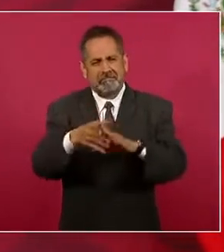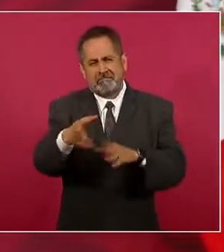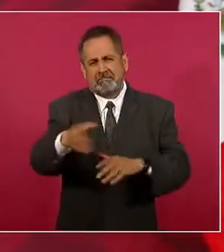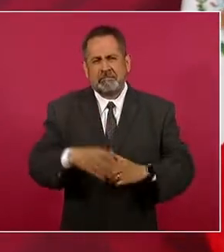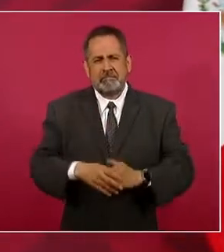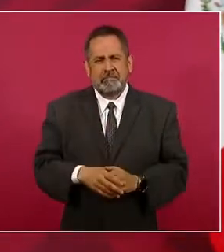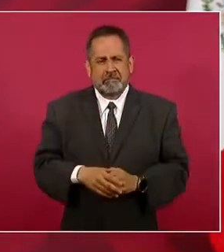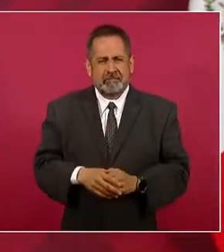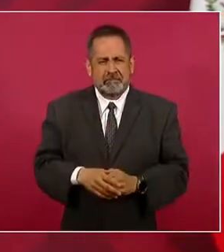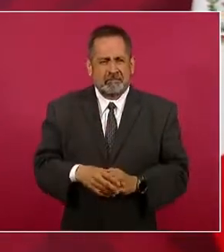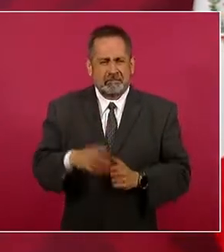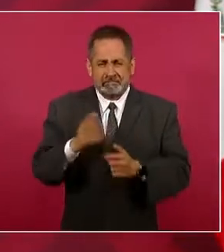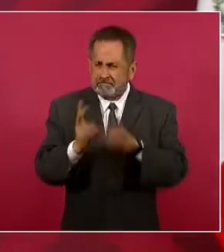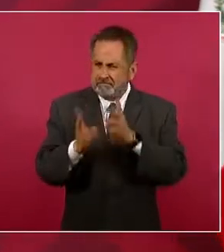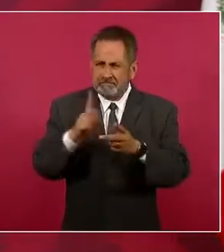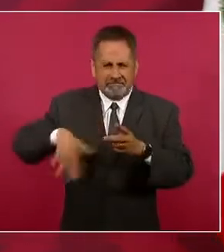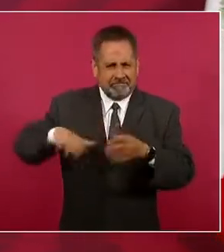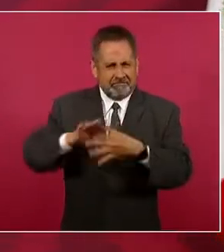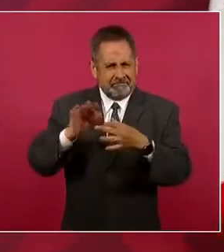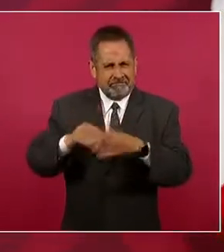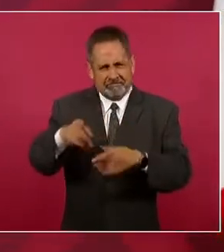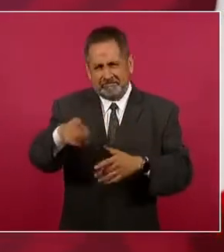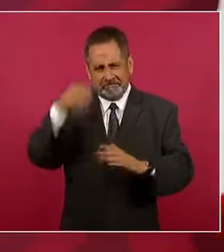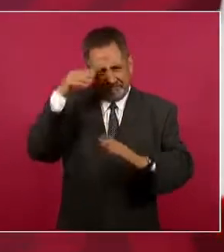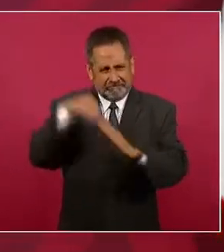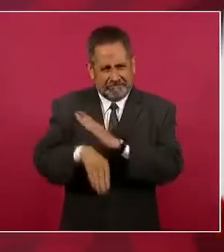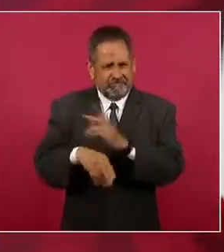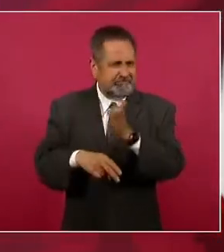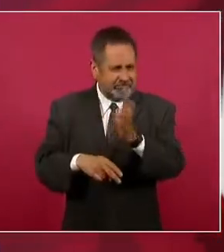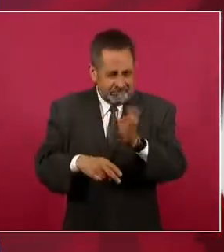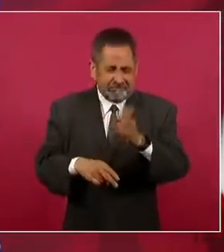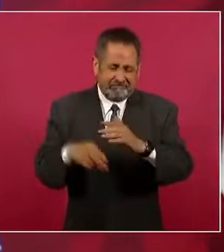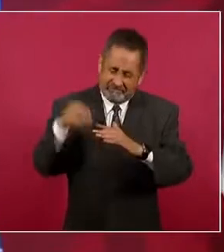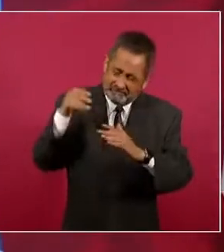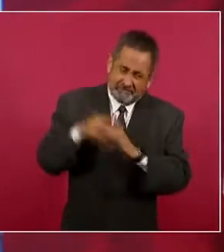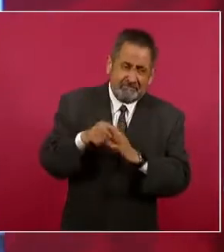referencia, a la que hacía mención. Esto,